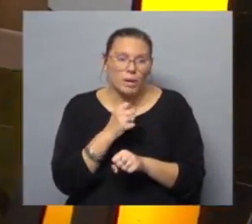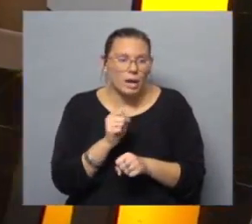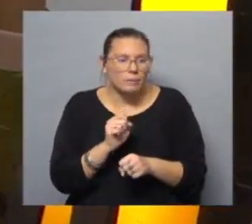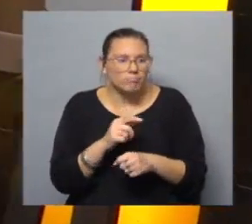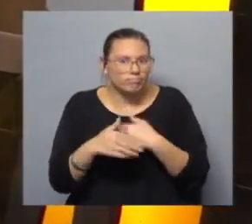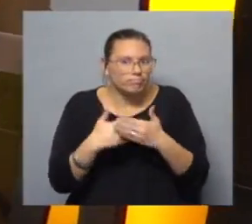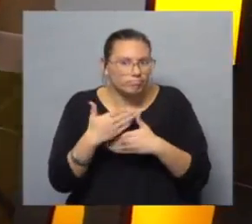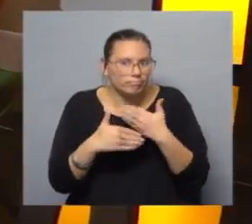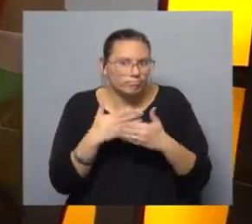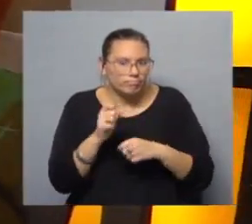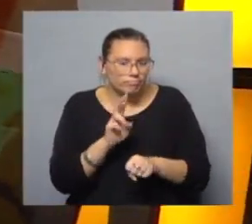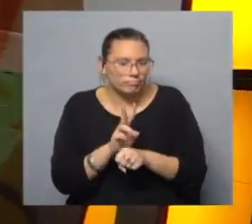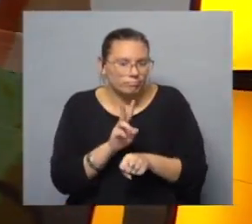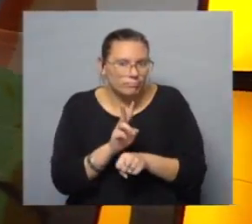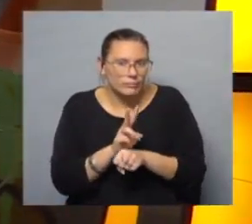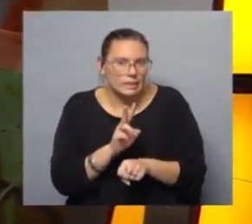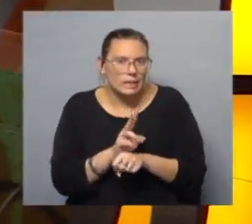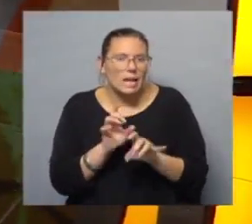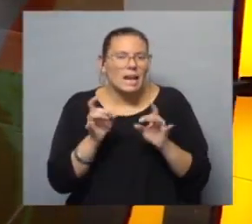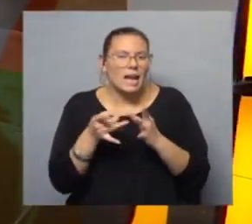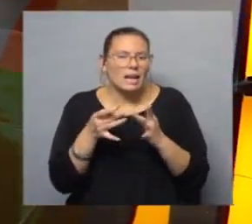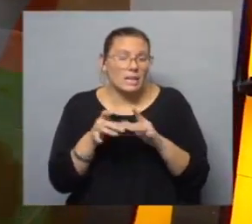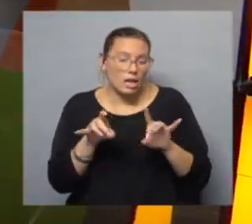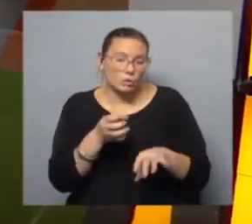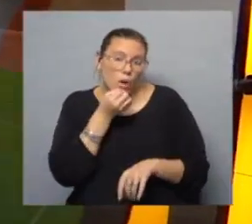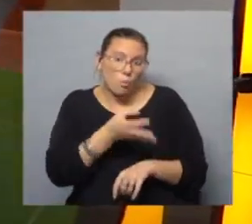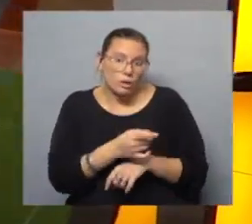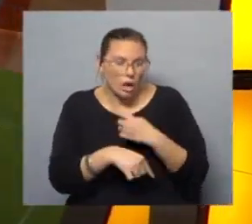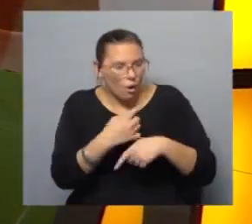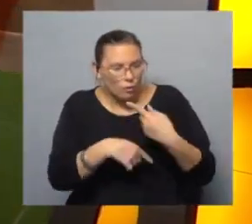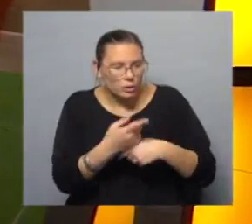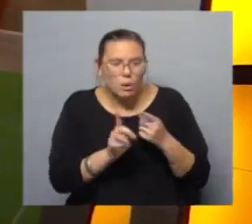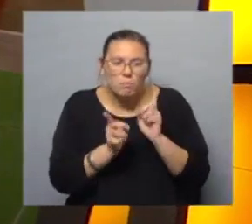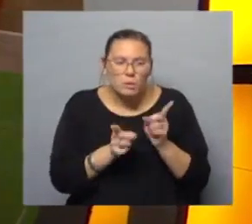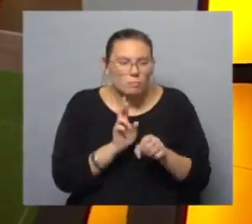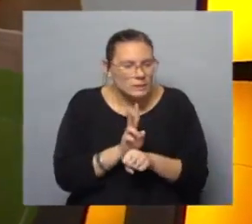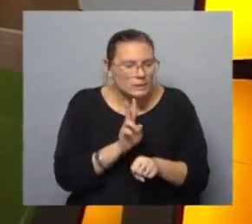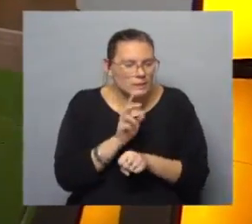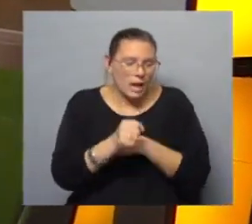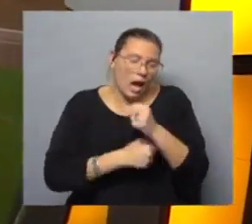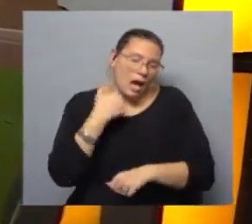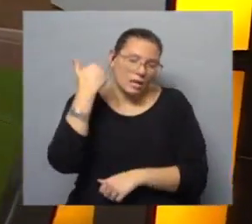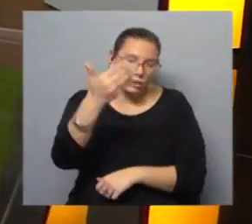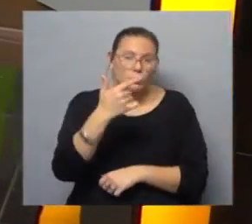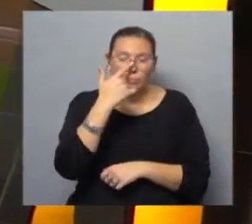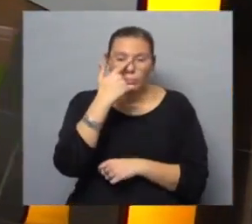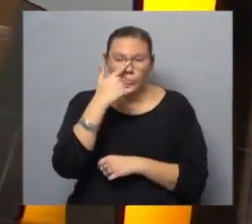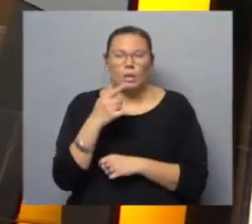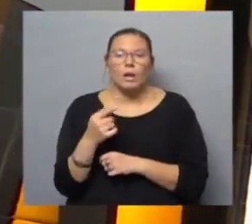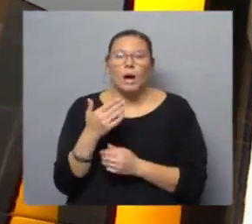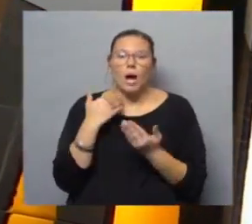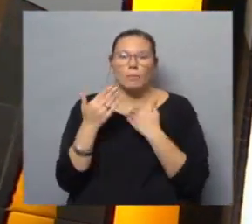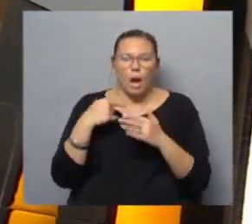mantener, en el caso de que la calidad natural sea buena, mantener esa calidad a lo largo del tiempo. Alberto, usted hablaba